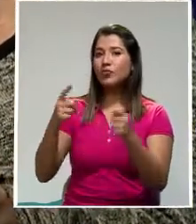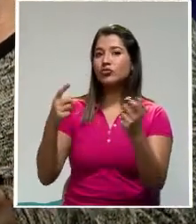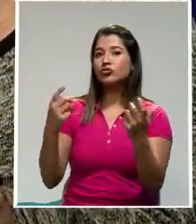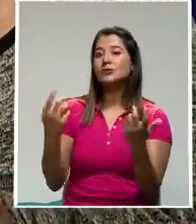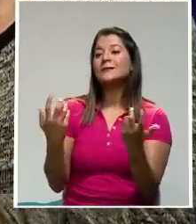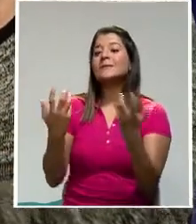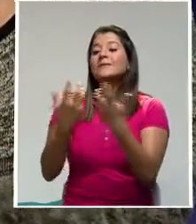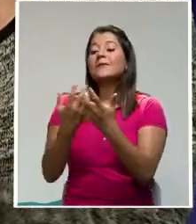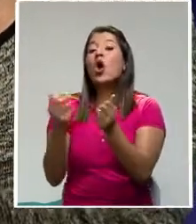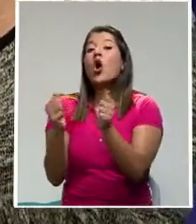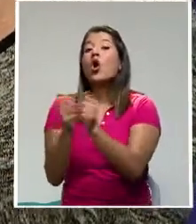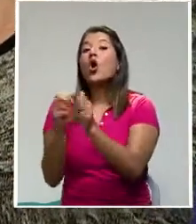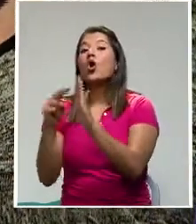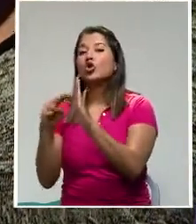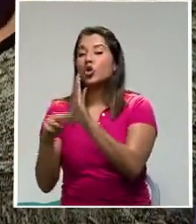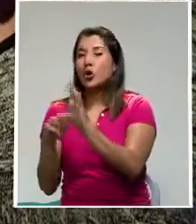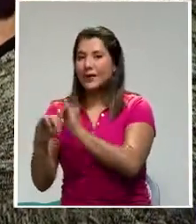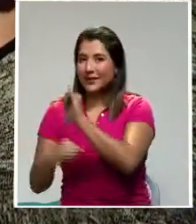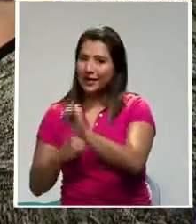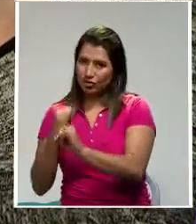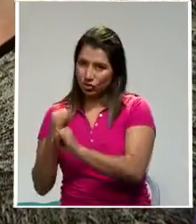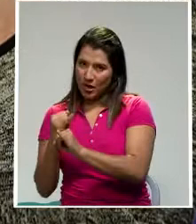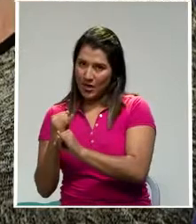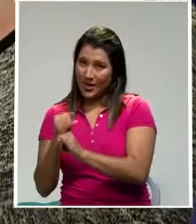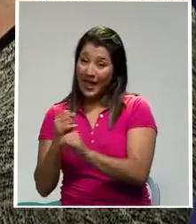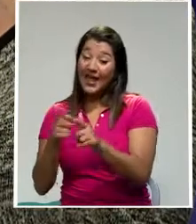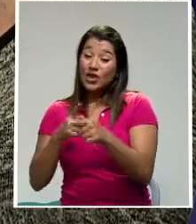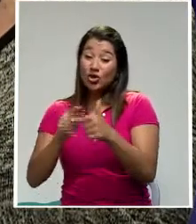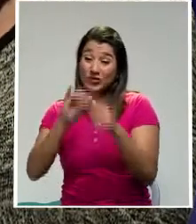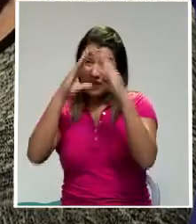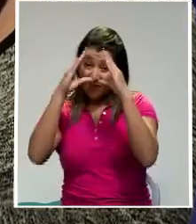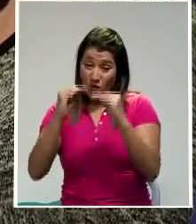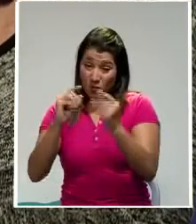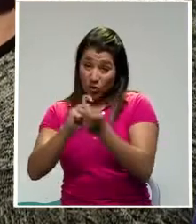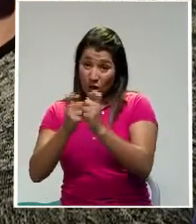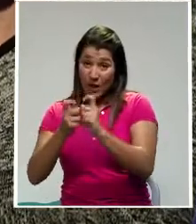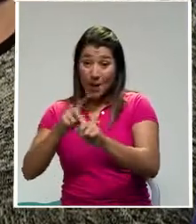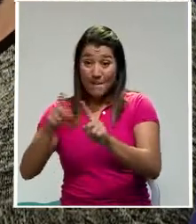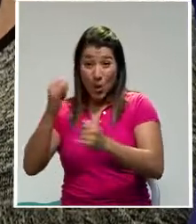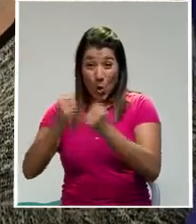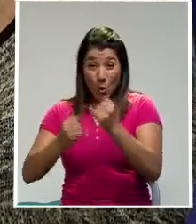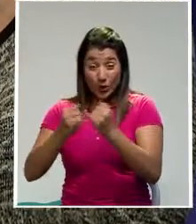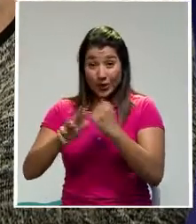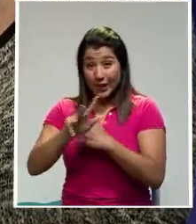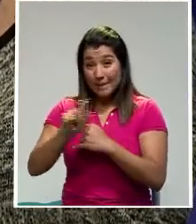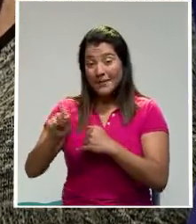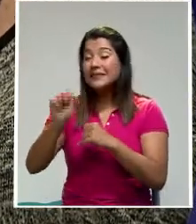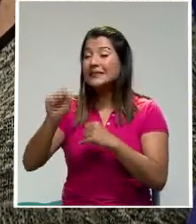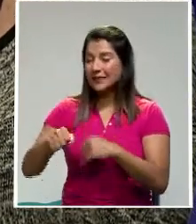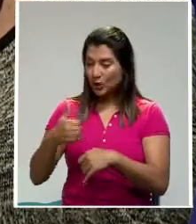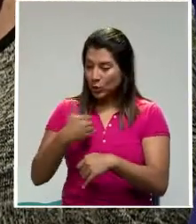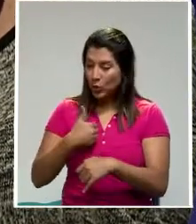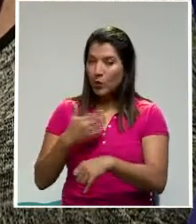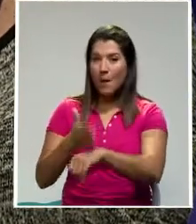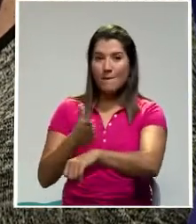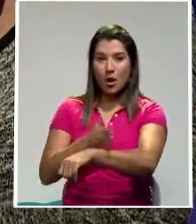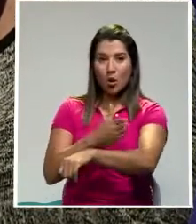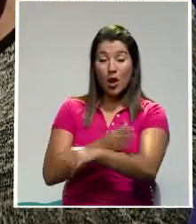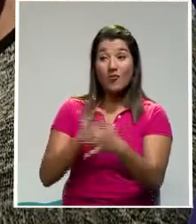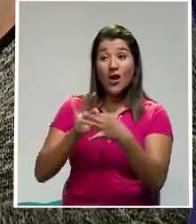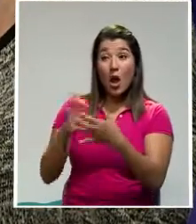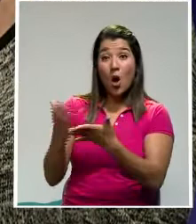cambiar. Sin embargo, sí puedo comentarte que en el último trimestre sí tuvimos un repunte en cuanto a